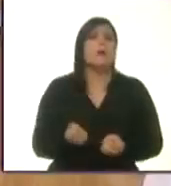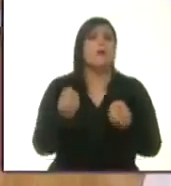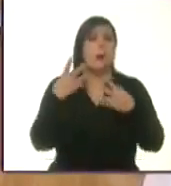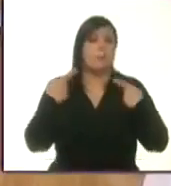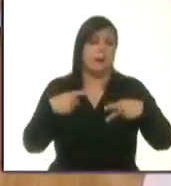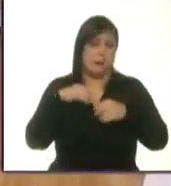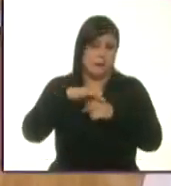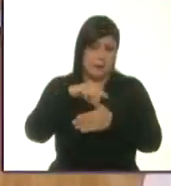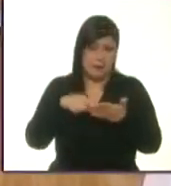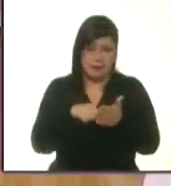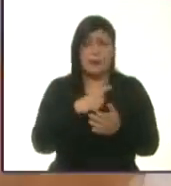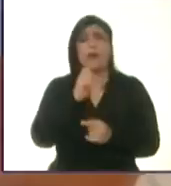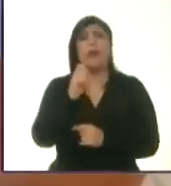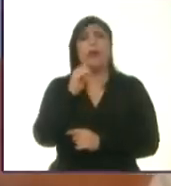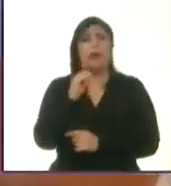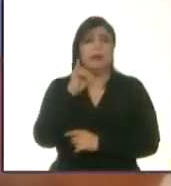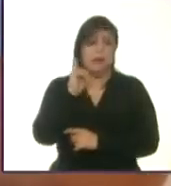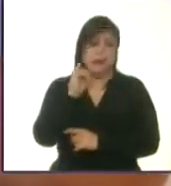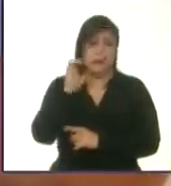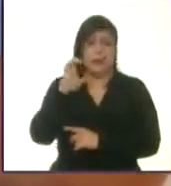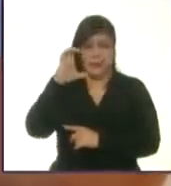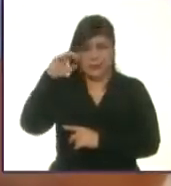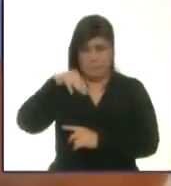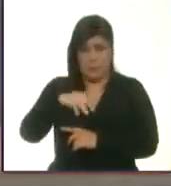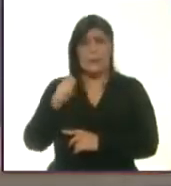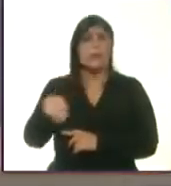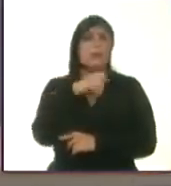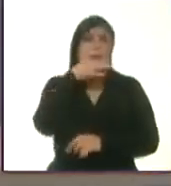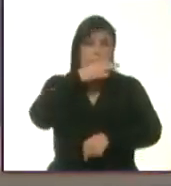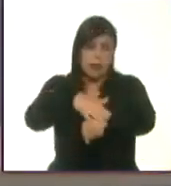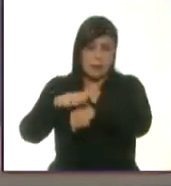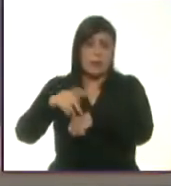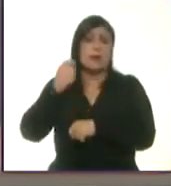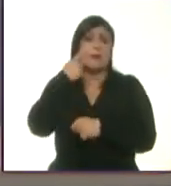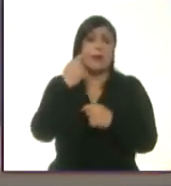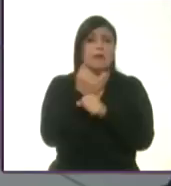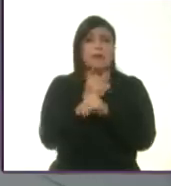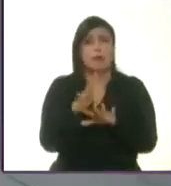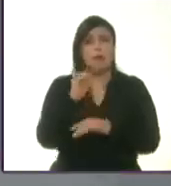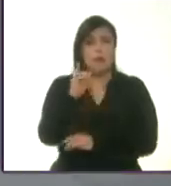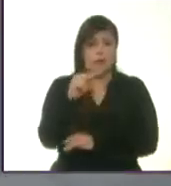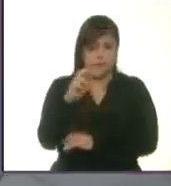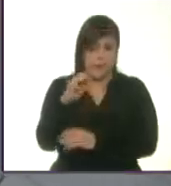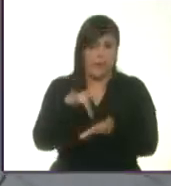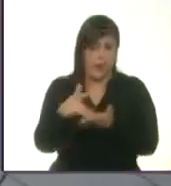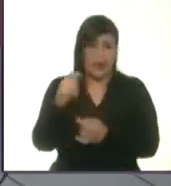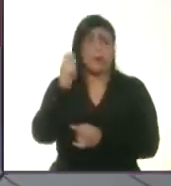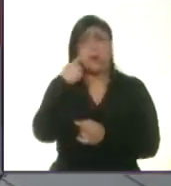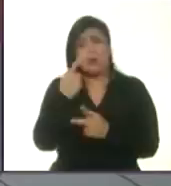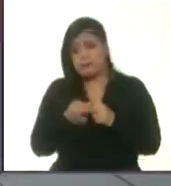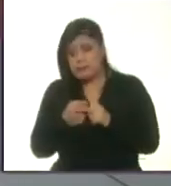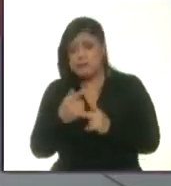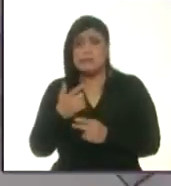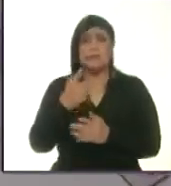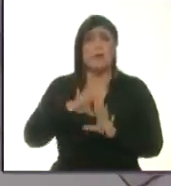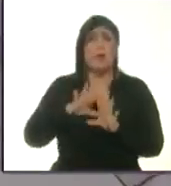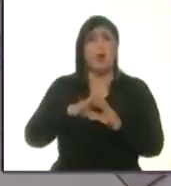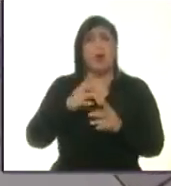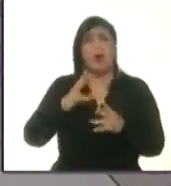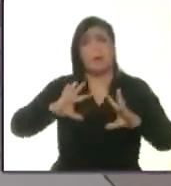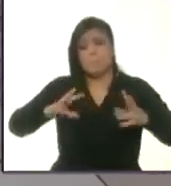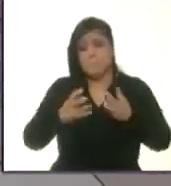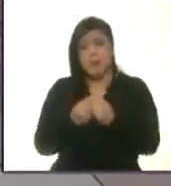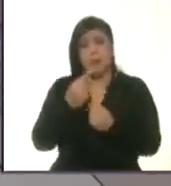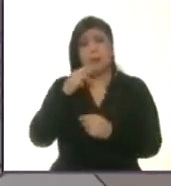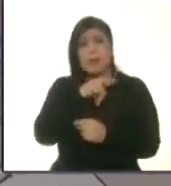el instituto electoral de la ciudad de mexico informará con datos proporcionados por el ine las estimaciones del conteo rápido en la elección